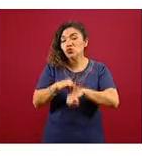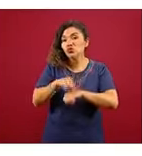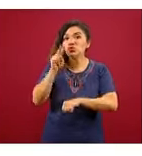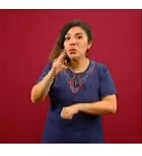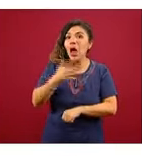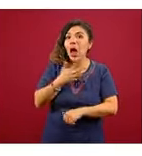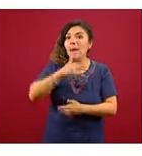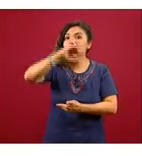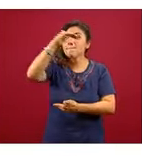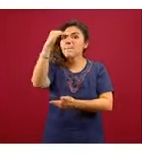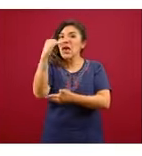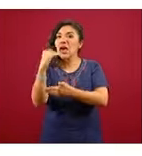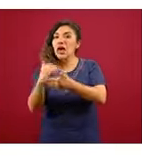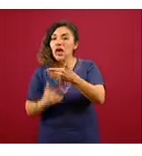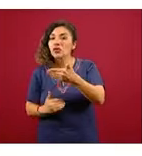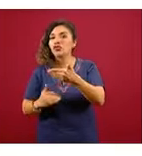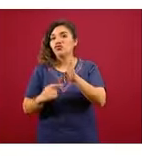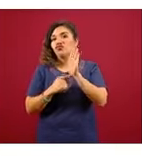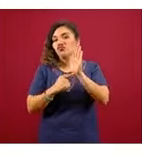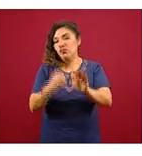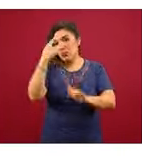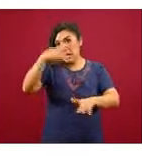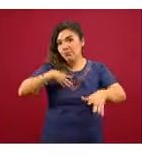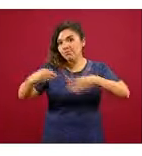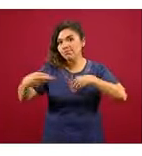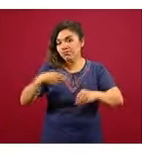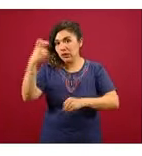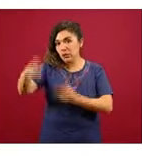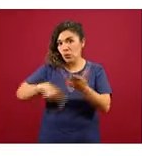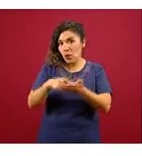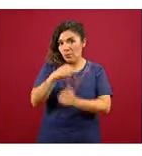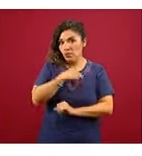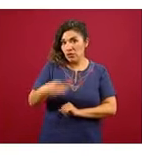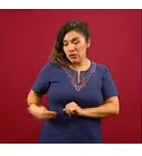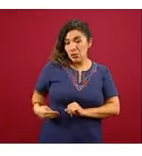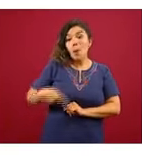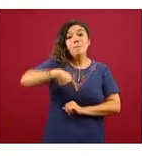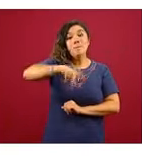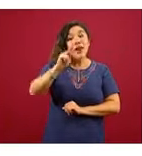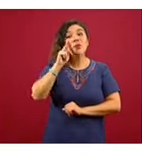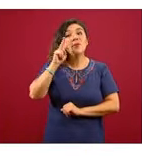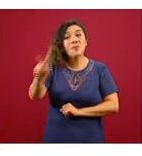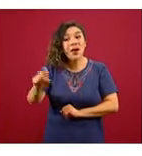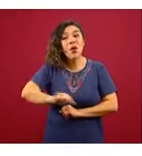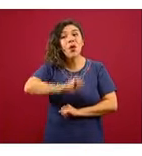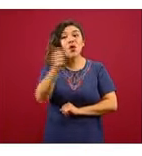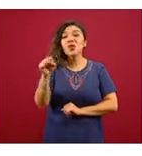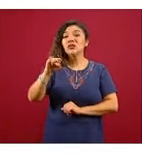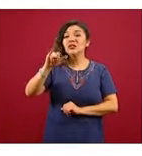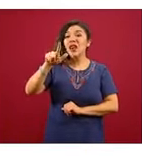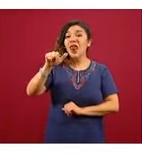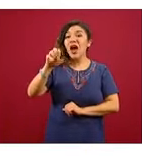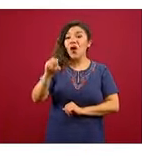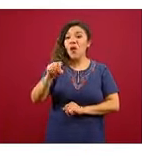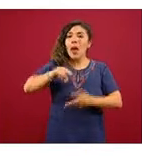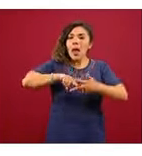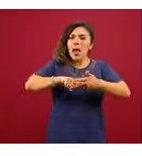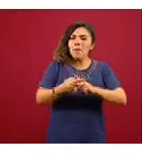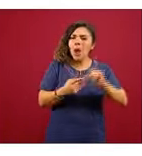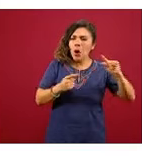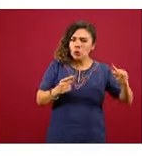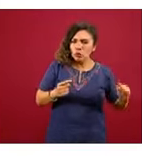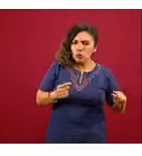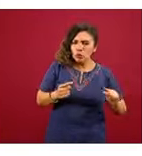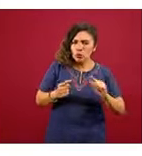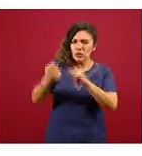una disminución en la presentación de su epidemia para ese municipio. Sin embargo, vean que el municipio de Silao inicia con su incremento a